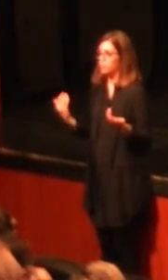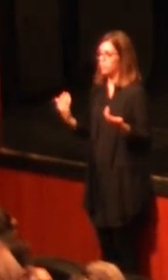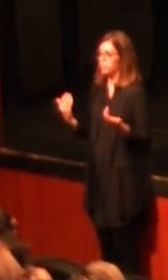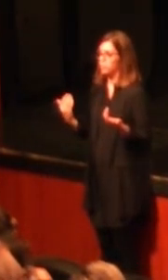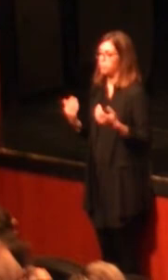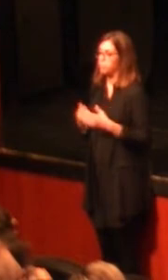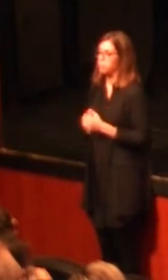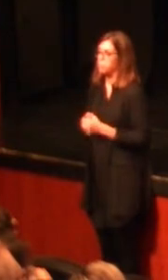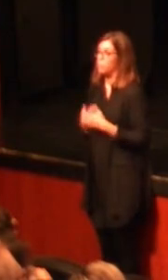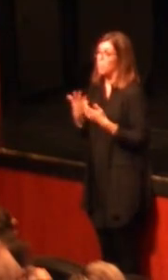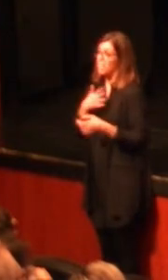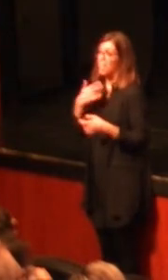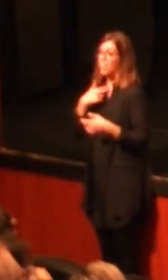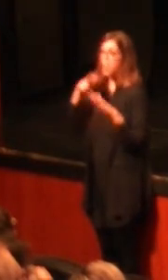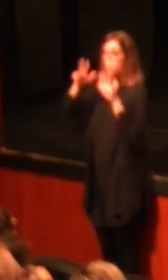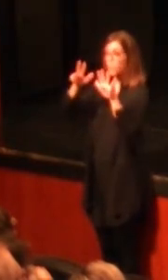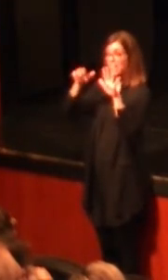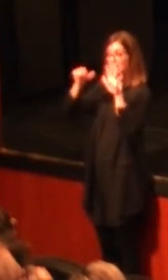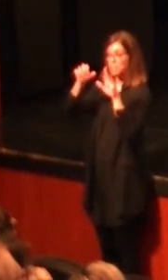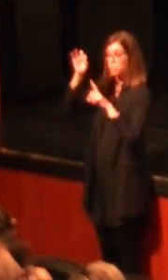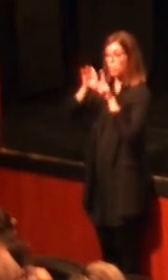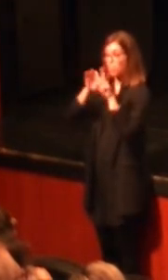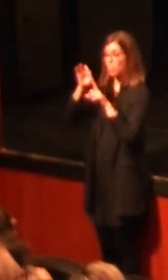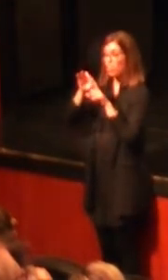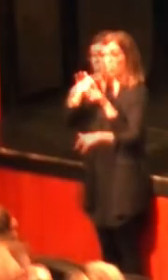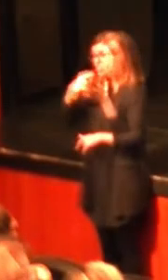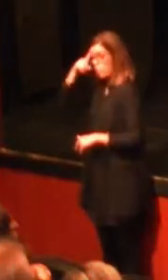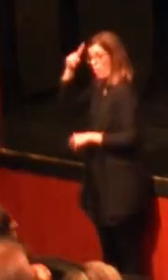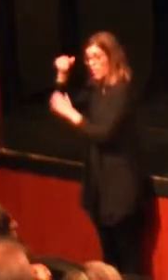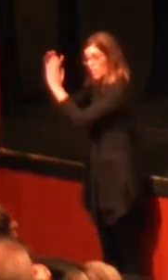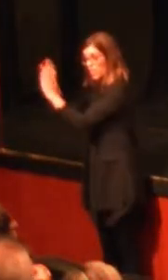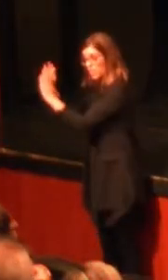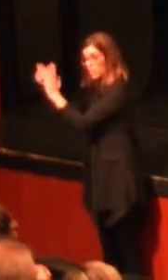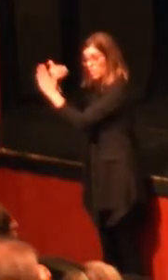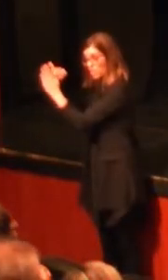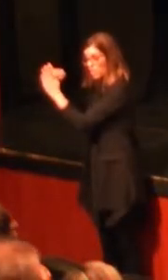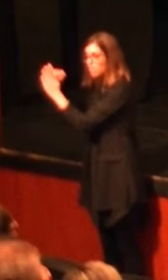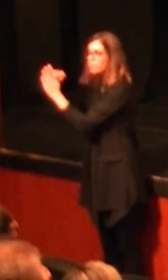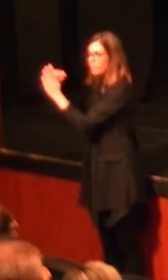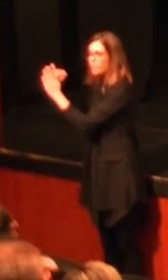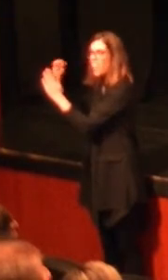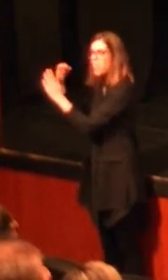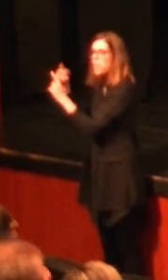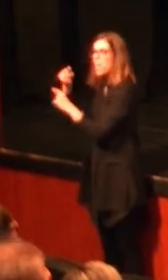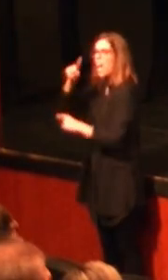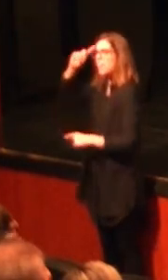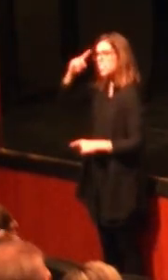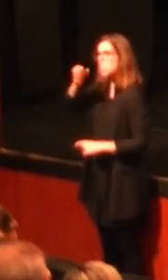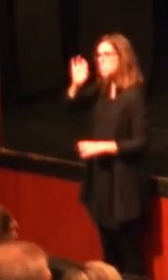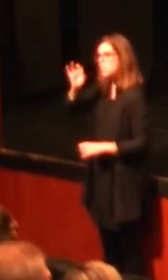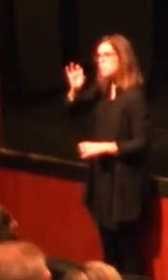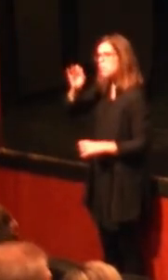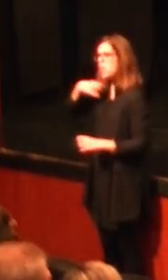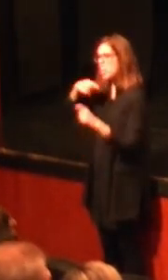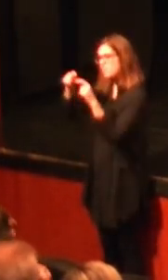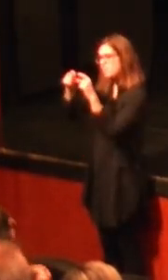el 86% esteu en contracte fixe, pensant en el tema de la responsabilitat. I a mi m'agradaria que la meva